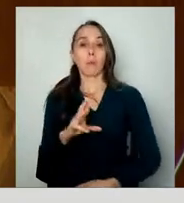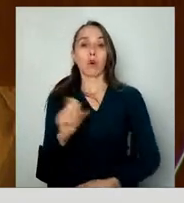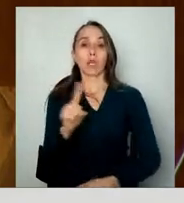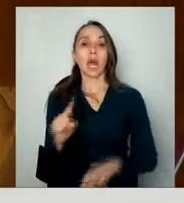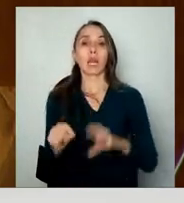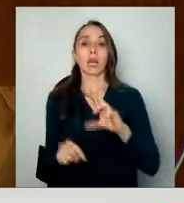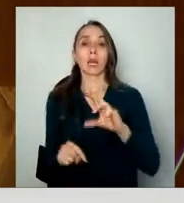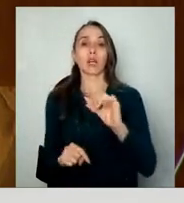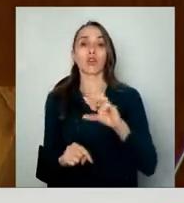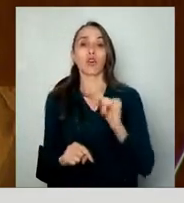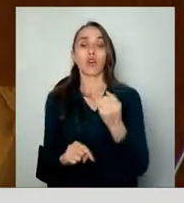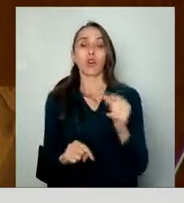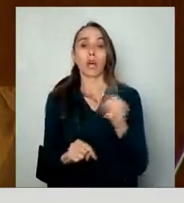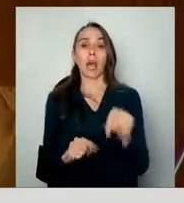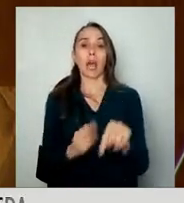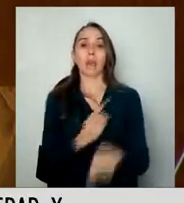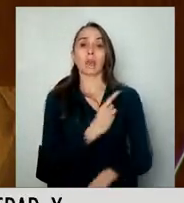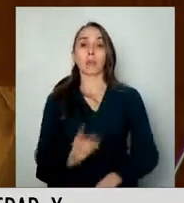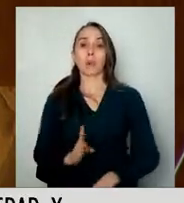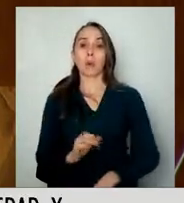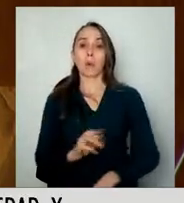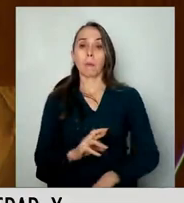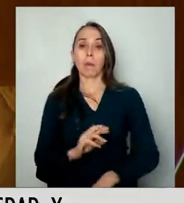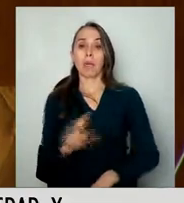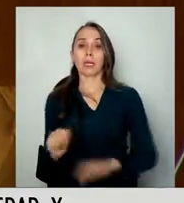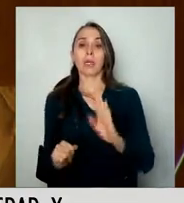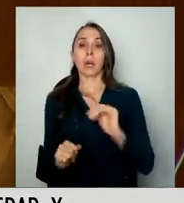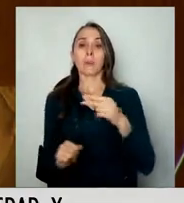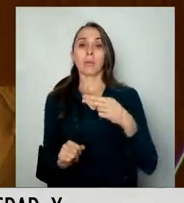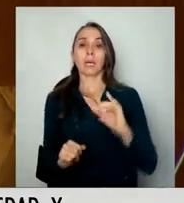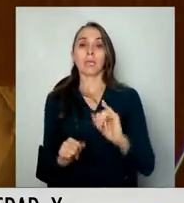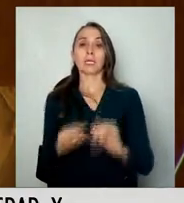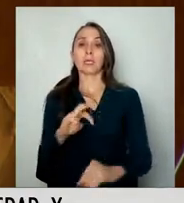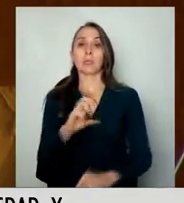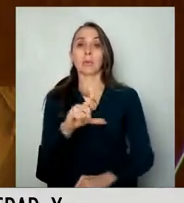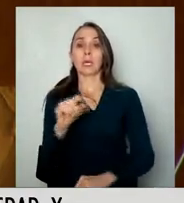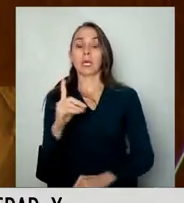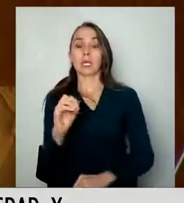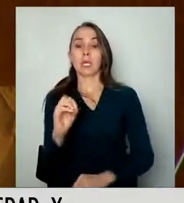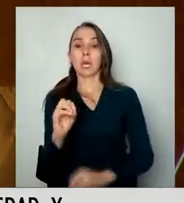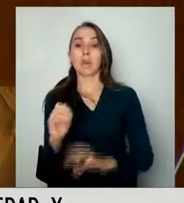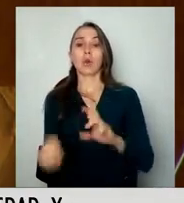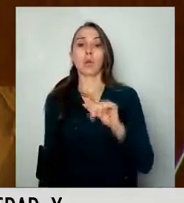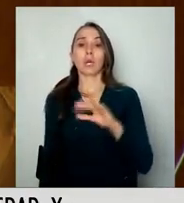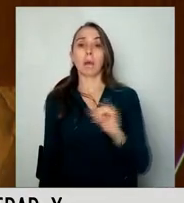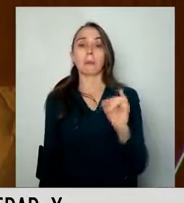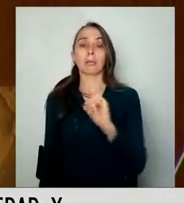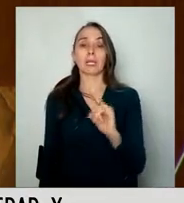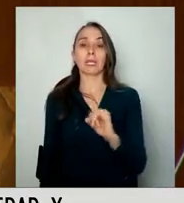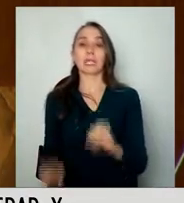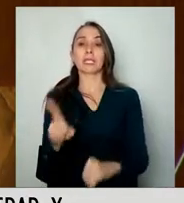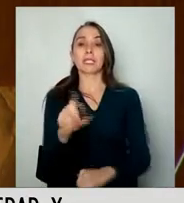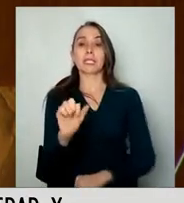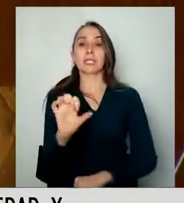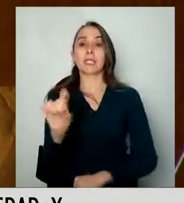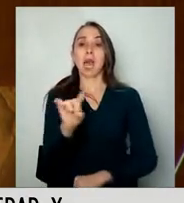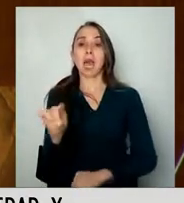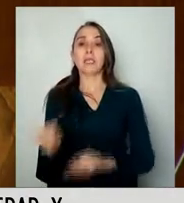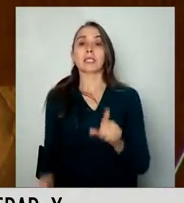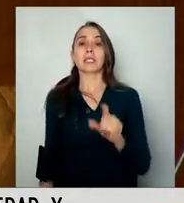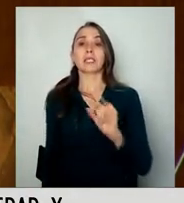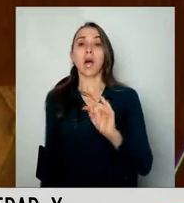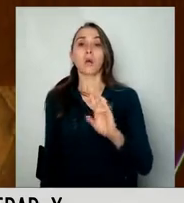y los diputados Boris Barrera Carlos yanqui Miguel mellado Guillermo Ramírez Jaime sáez Fran sober